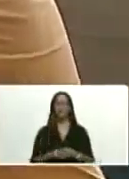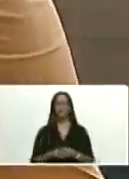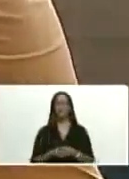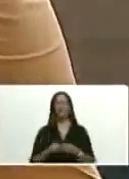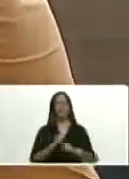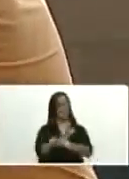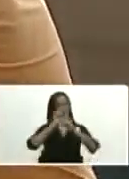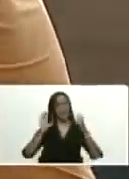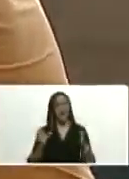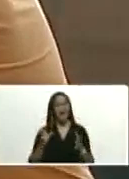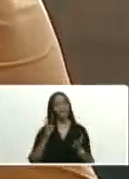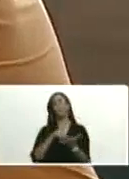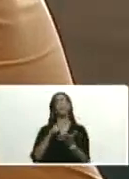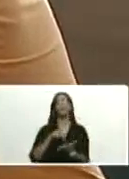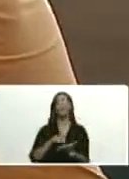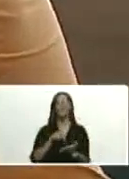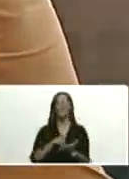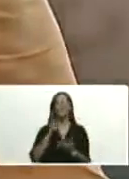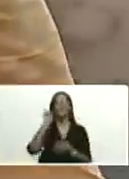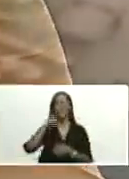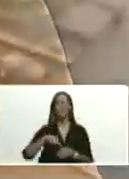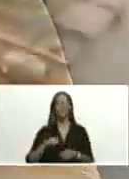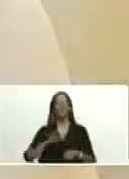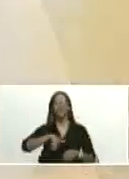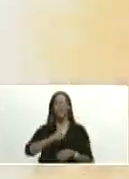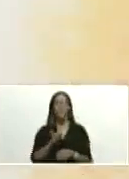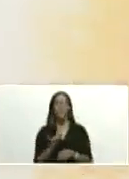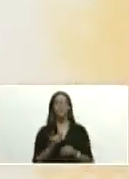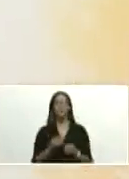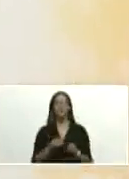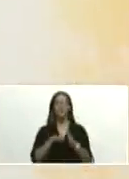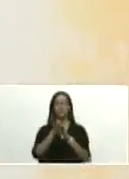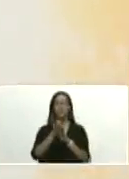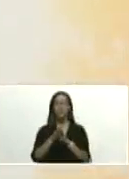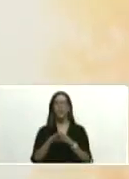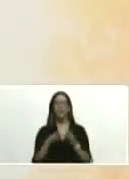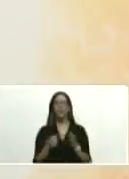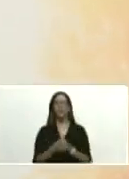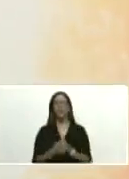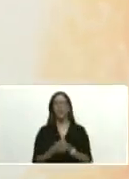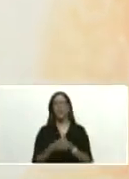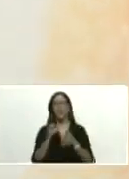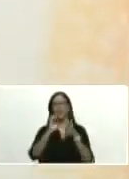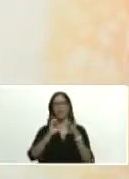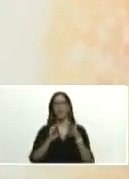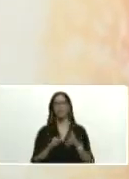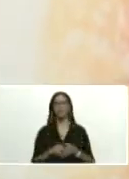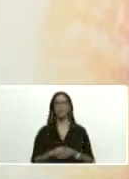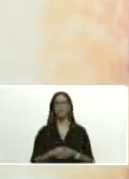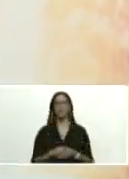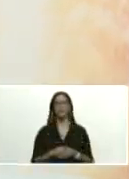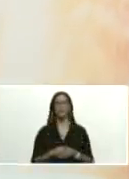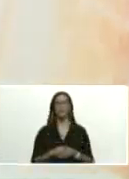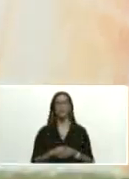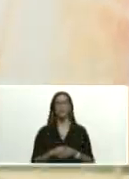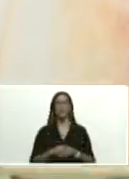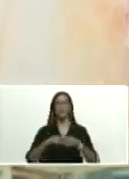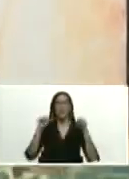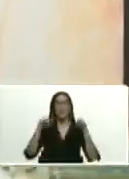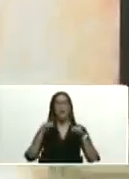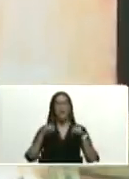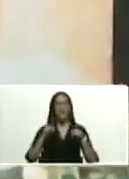le hicimos tratamiento térmico para que pudiera durar la pieza el eje que ve aquí este eje es de